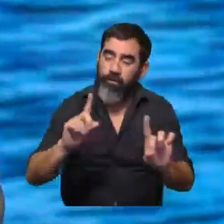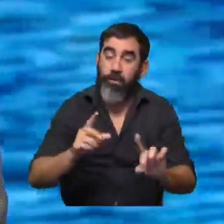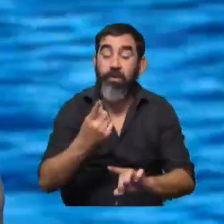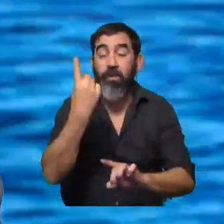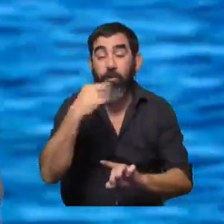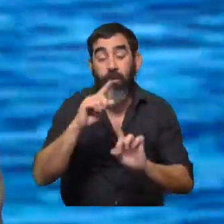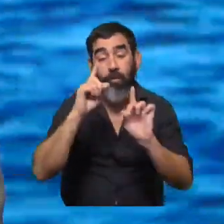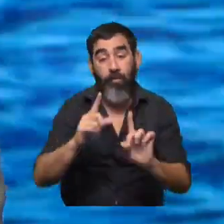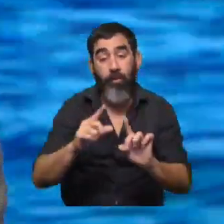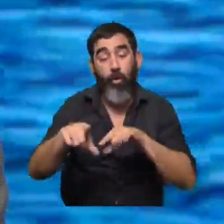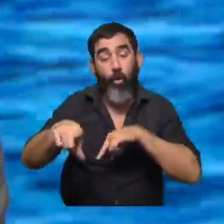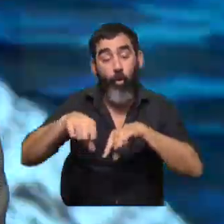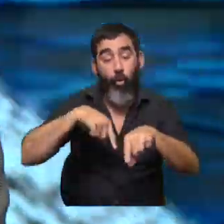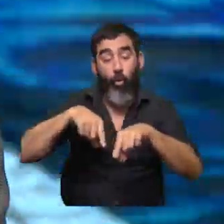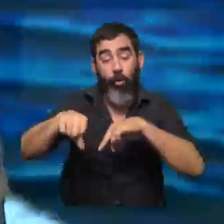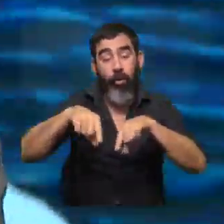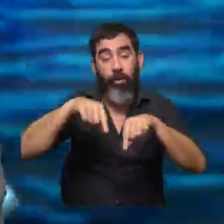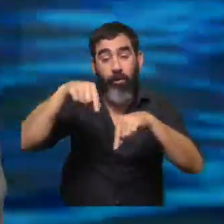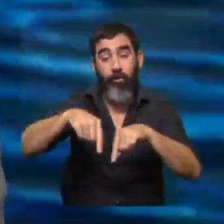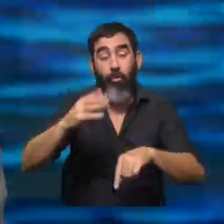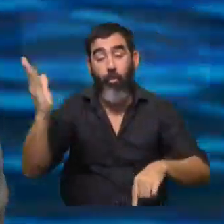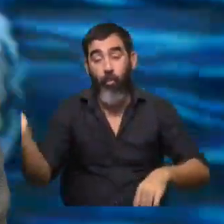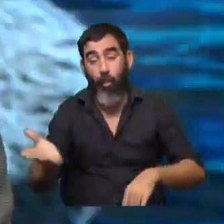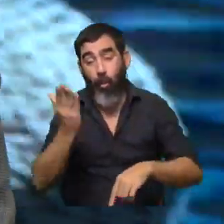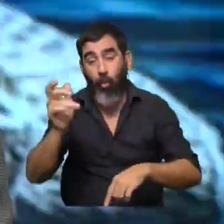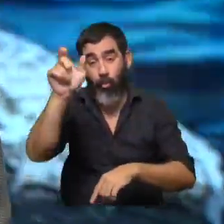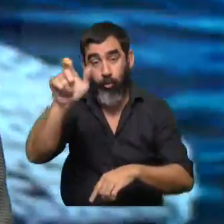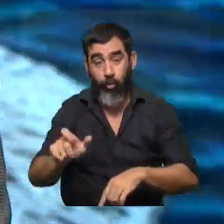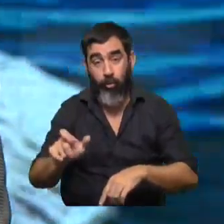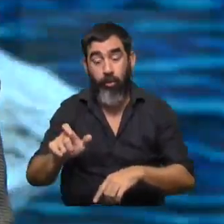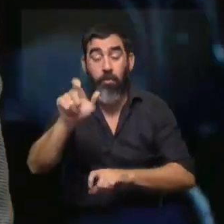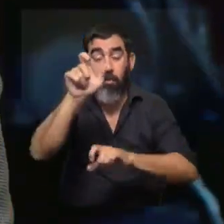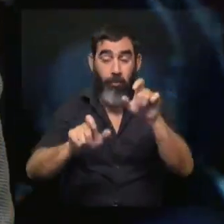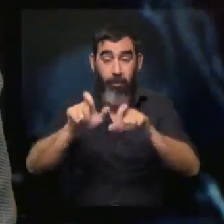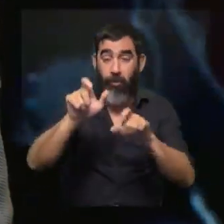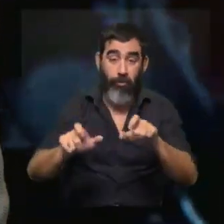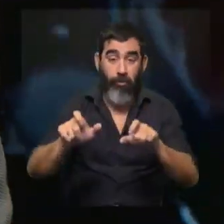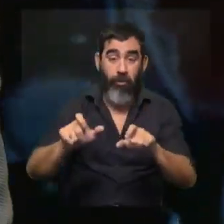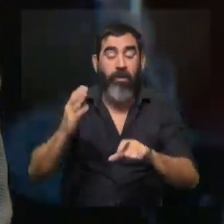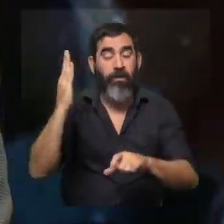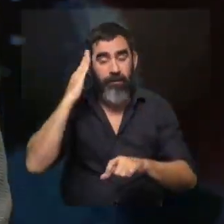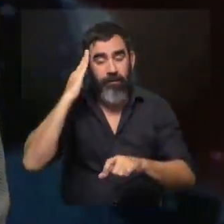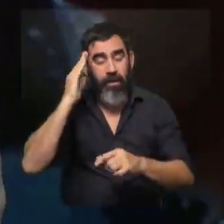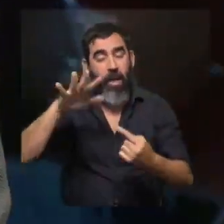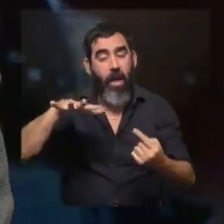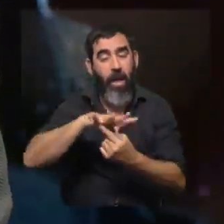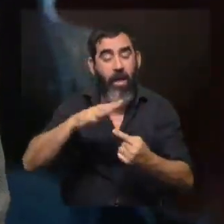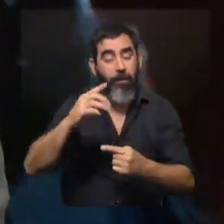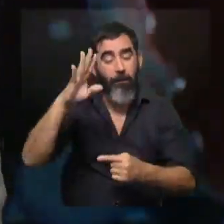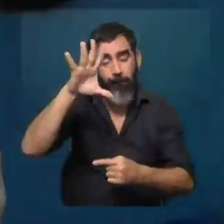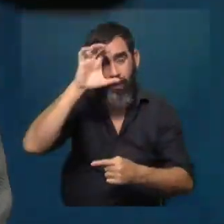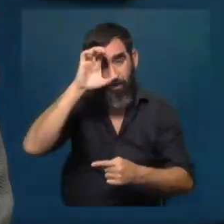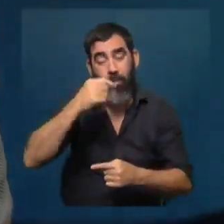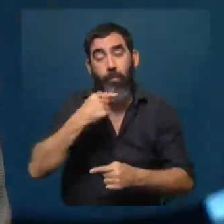acá también hay una coordinación con productores y con gente que tiene conciencia ambiental como las ONG,